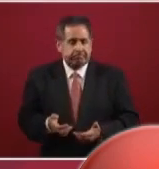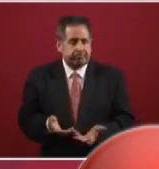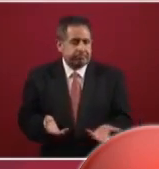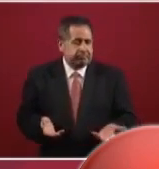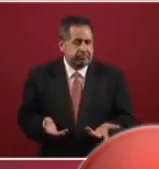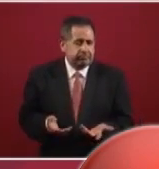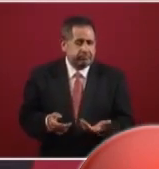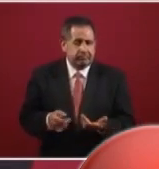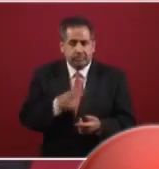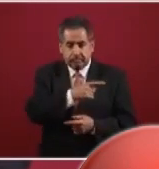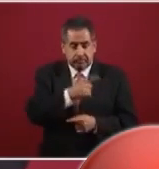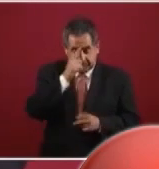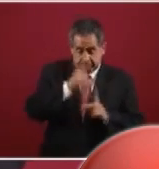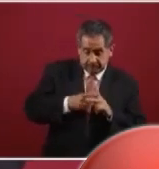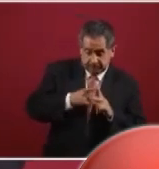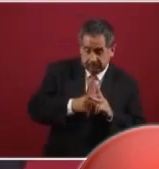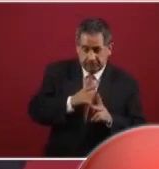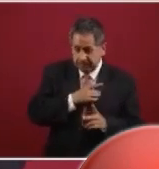Eso no lo miden.